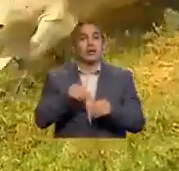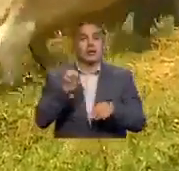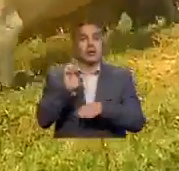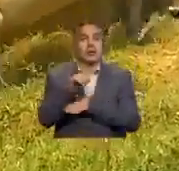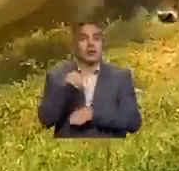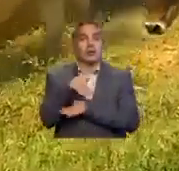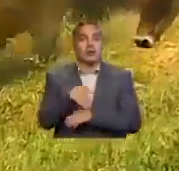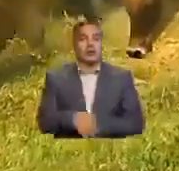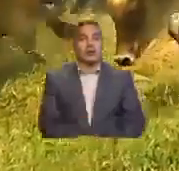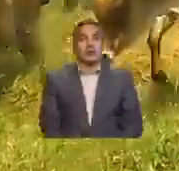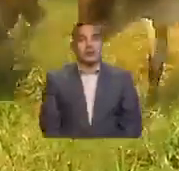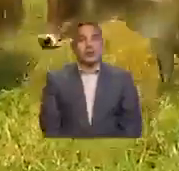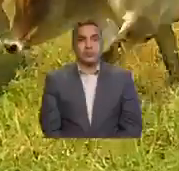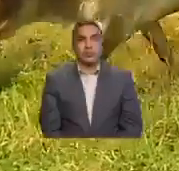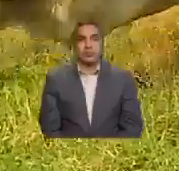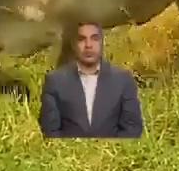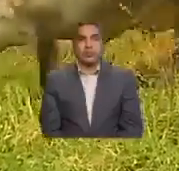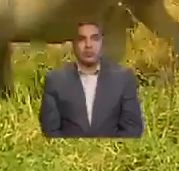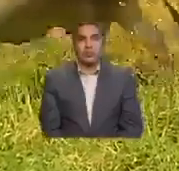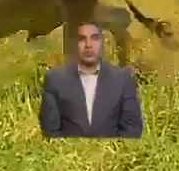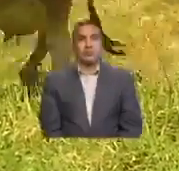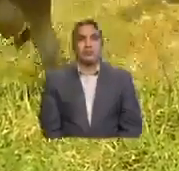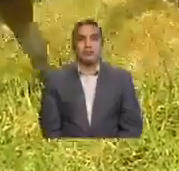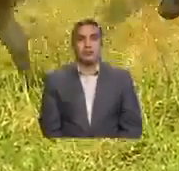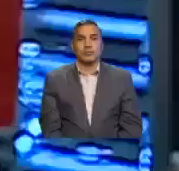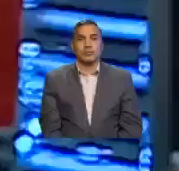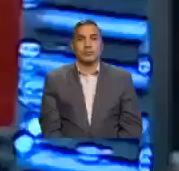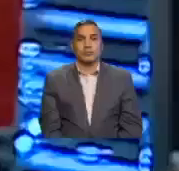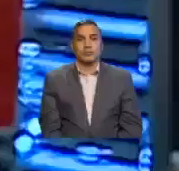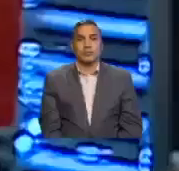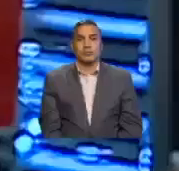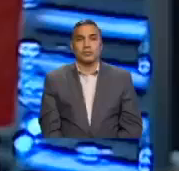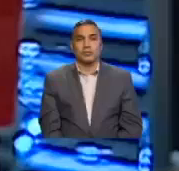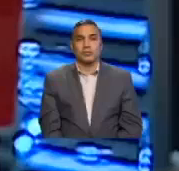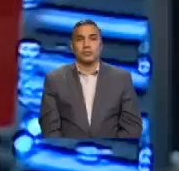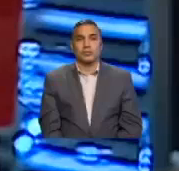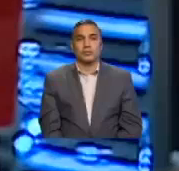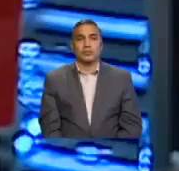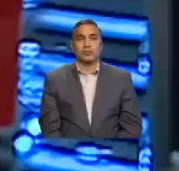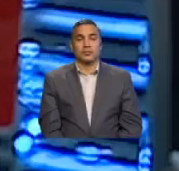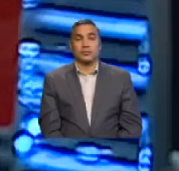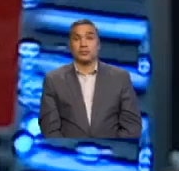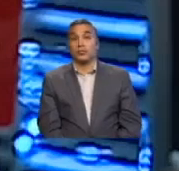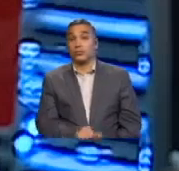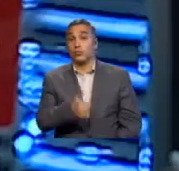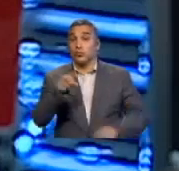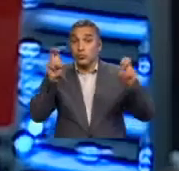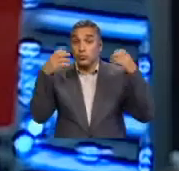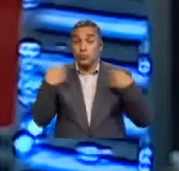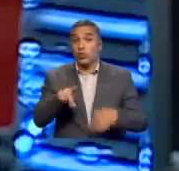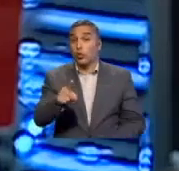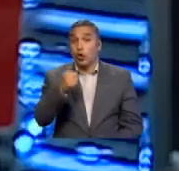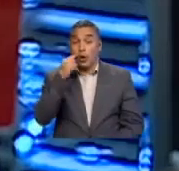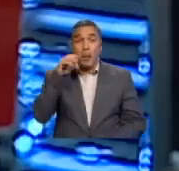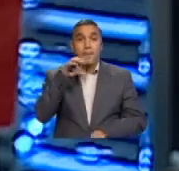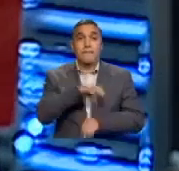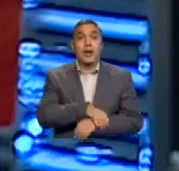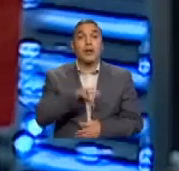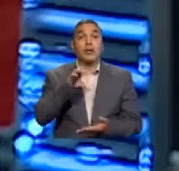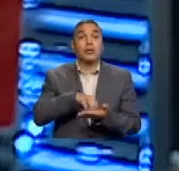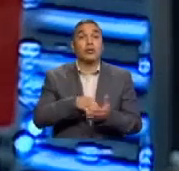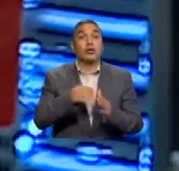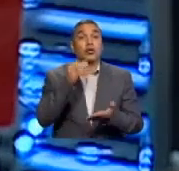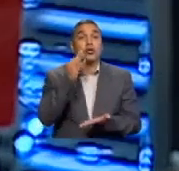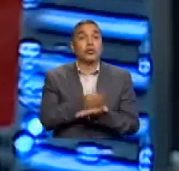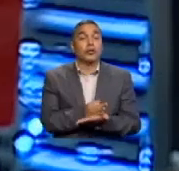Emilio Zamora, TC Televisión. En otros temas, un hombre fue detenido en la provincia